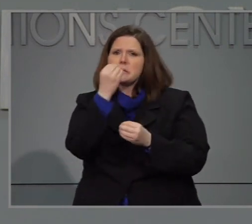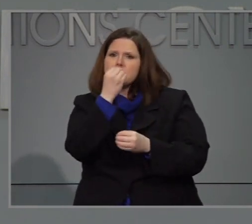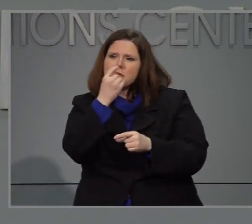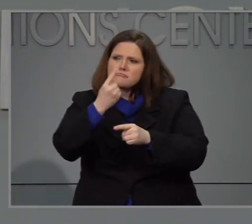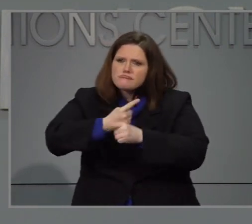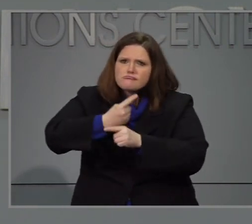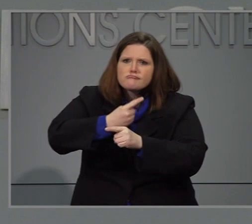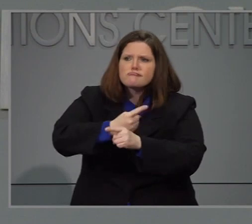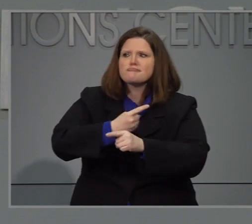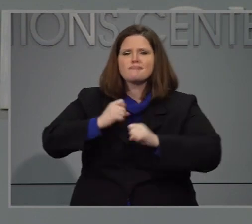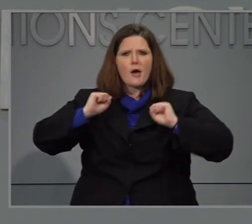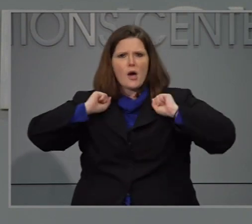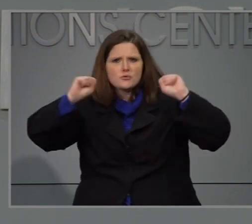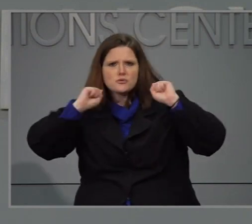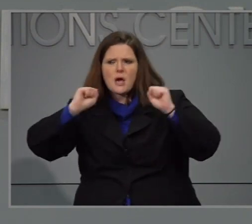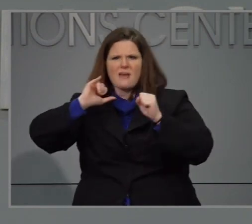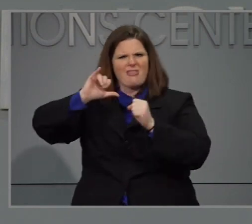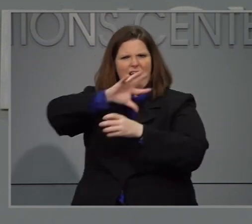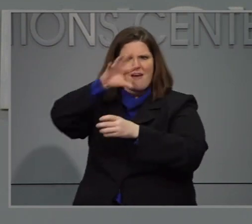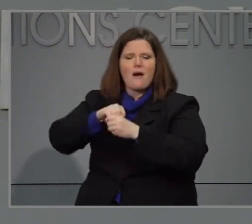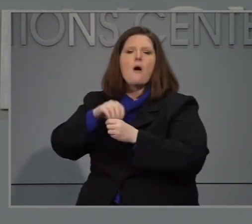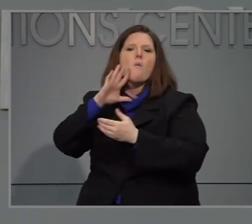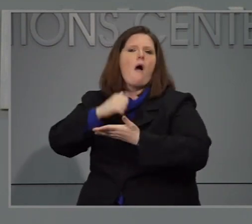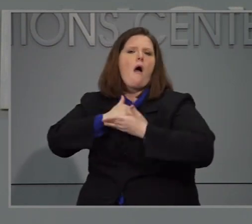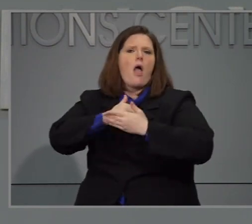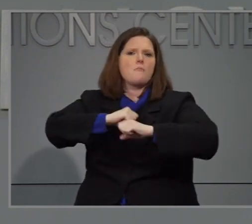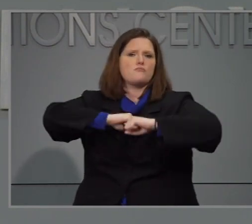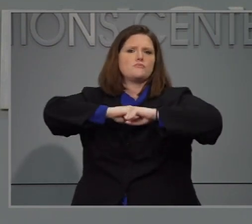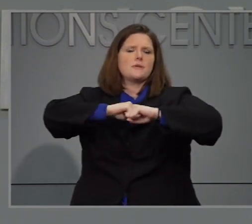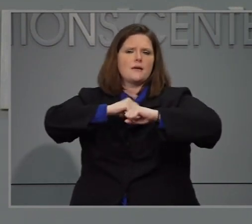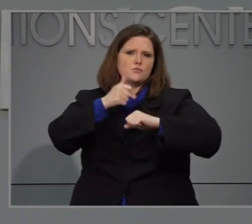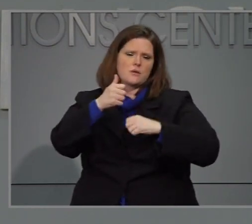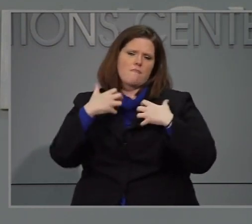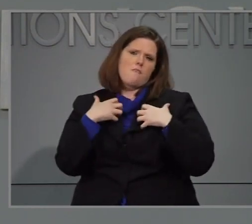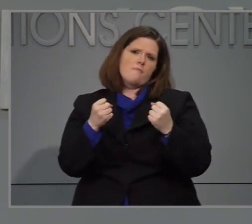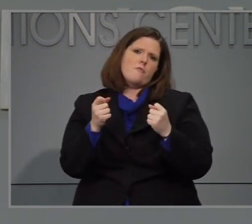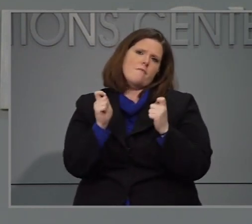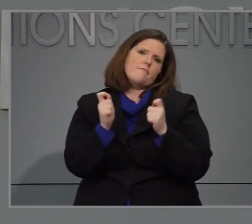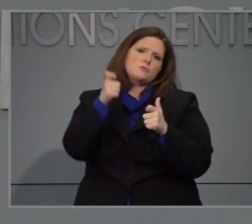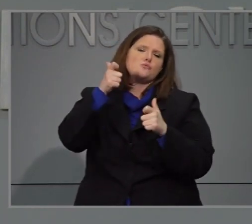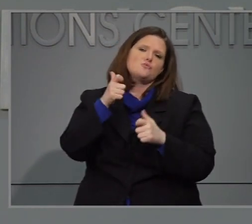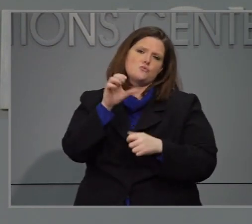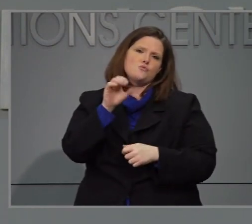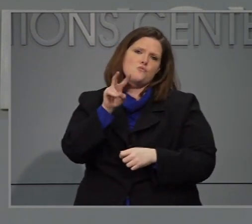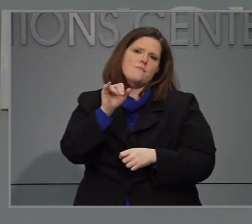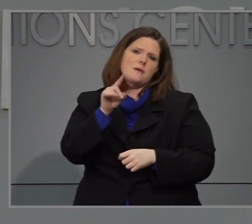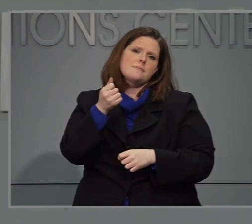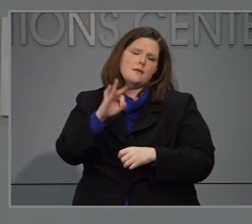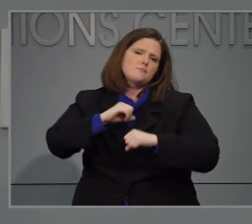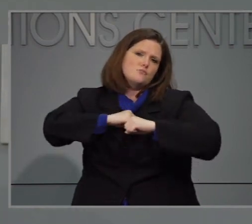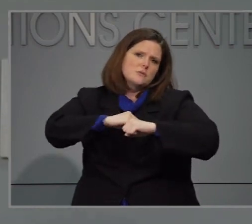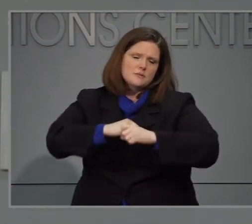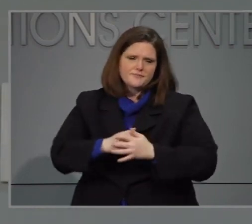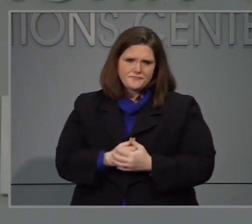y hagan ejercicio. Así que por favor cuídense y permanezcan en casa para salvar vidas. Gracias.